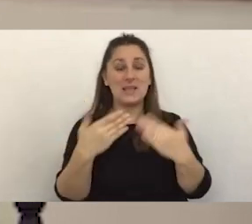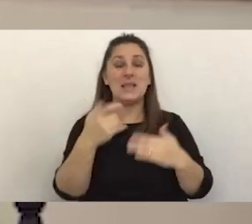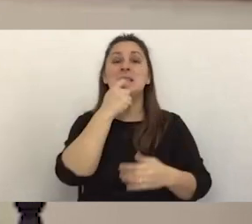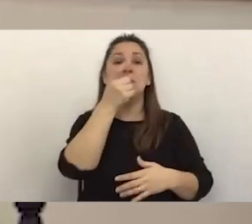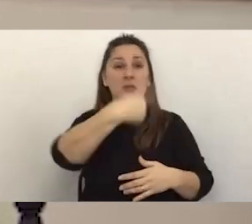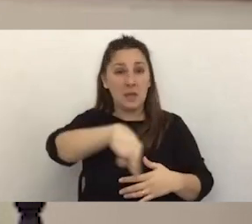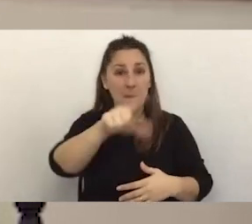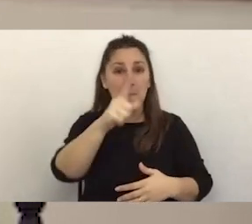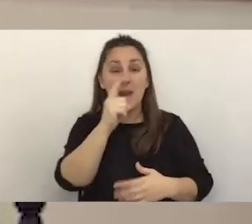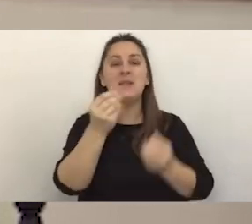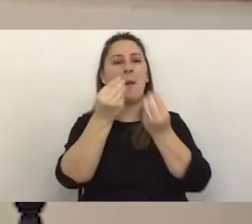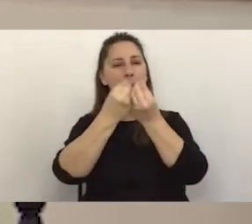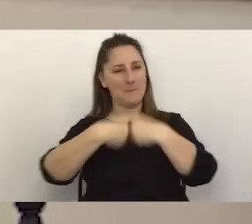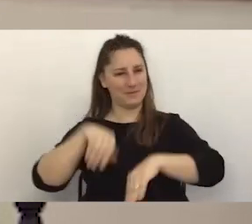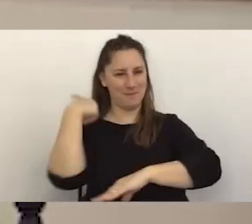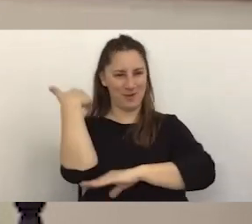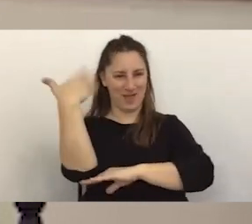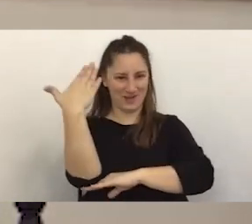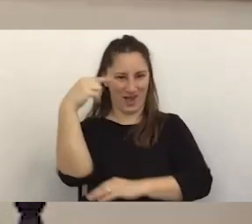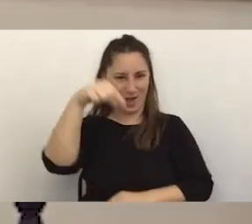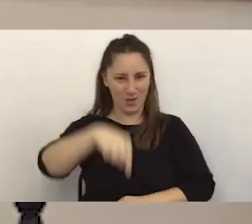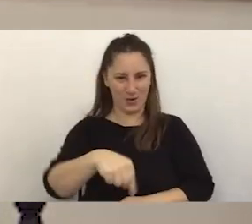nuestro encuentro del día de hoy.